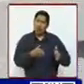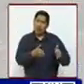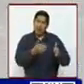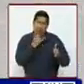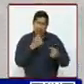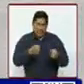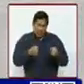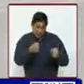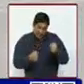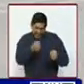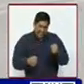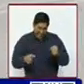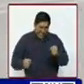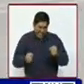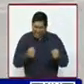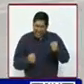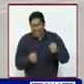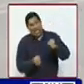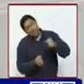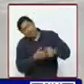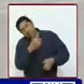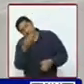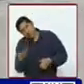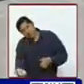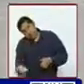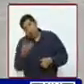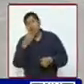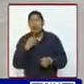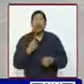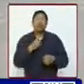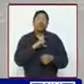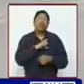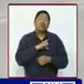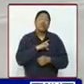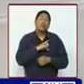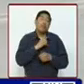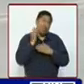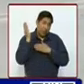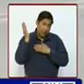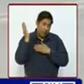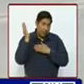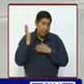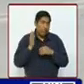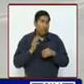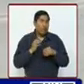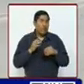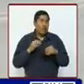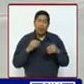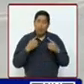una falla mecánica se dio este incidente. Reiteramos, un patrullero en un accidente de tránsito